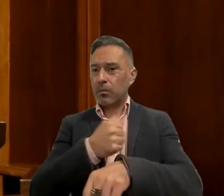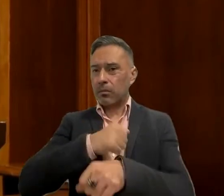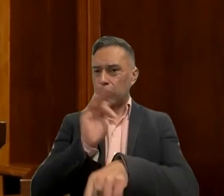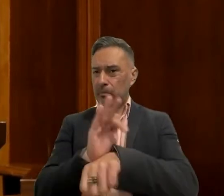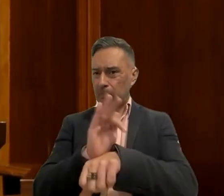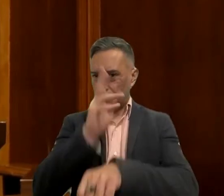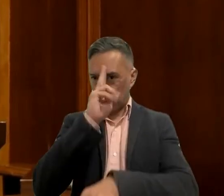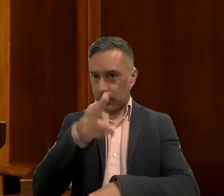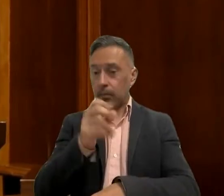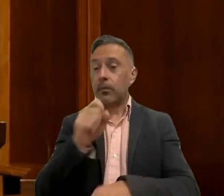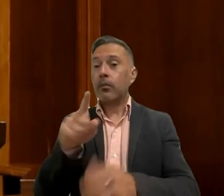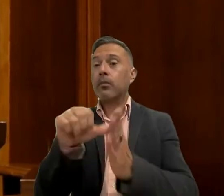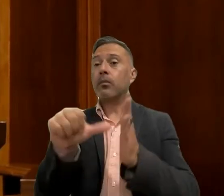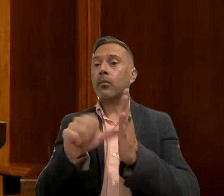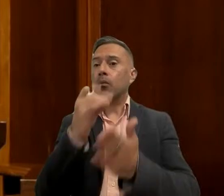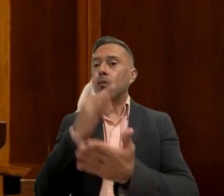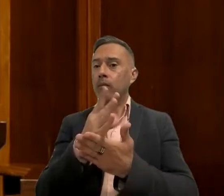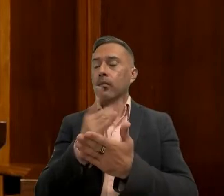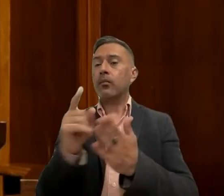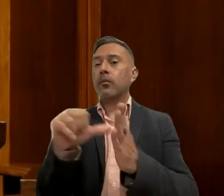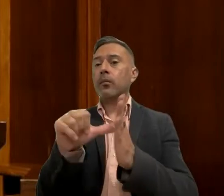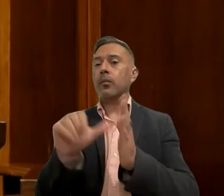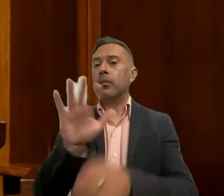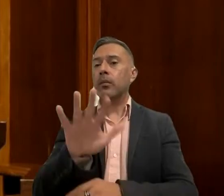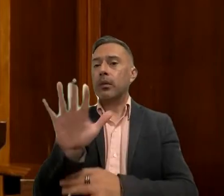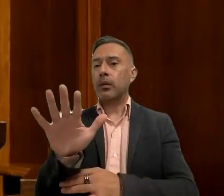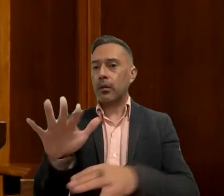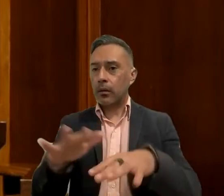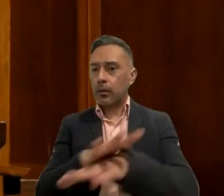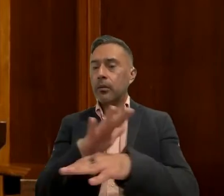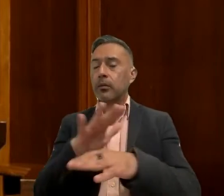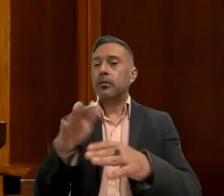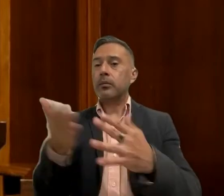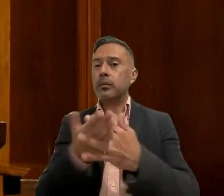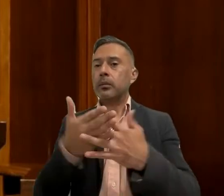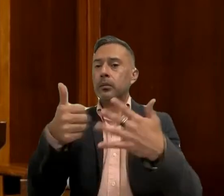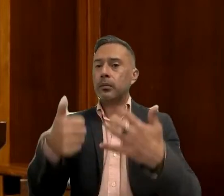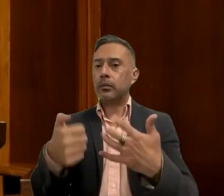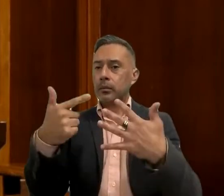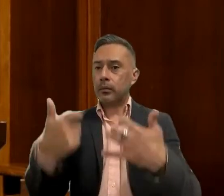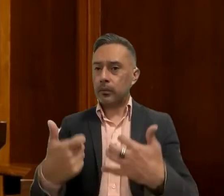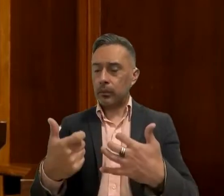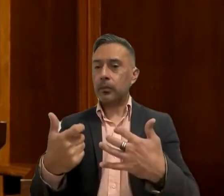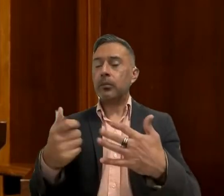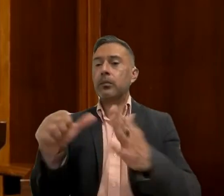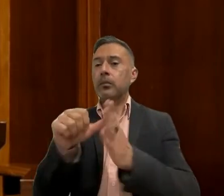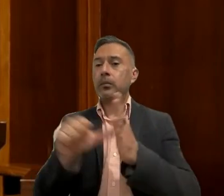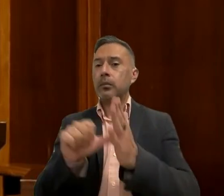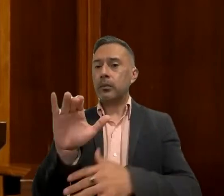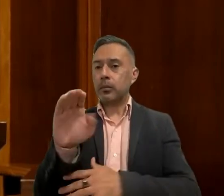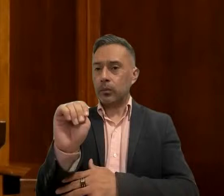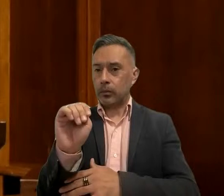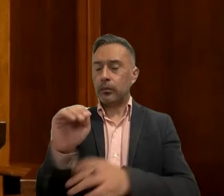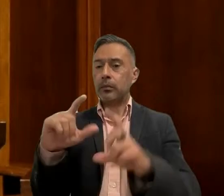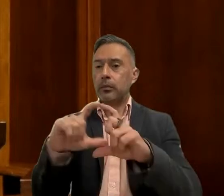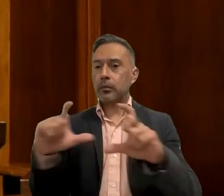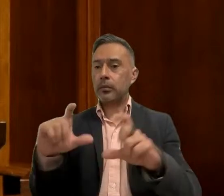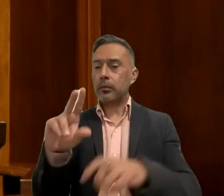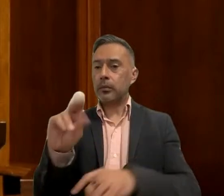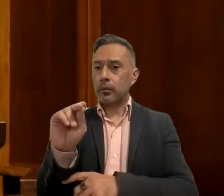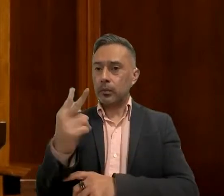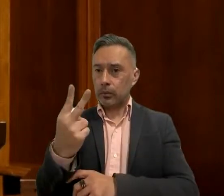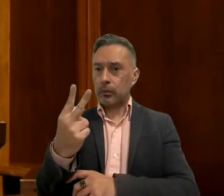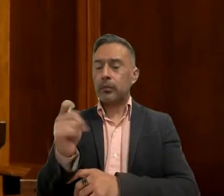los artículos 55, fracciones sexta y séptima, 59 en su párrafo, 82,